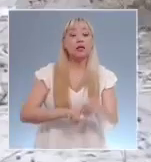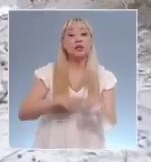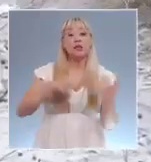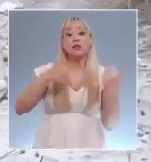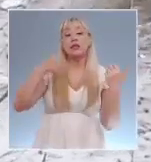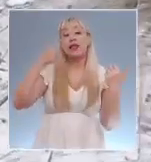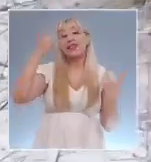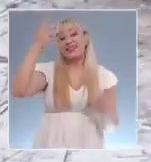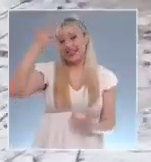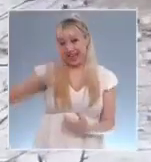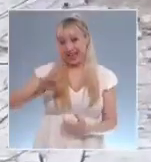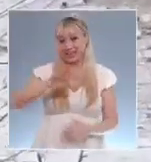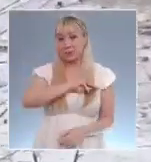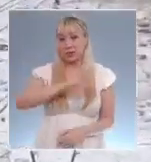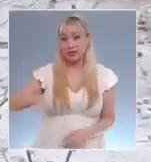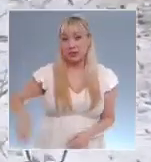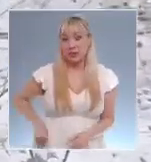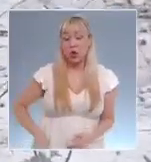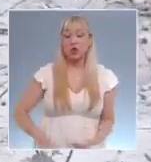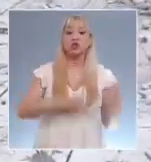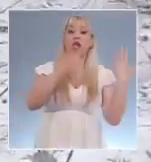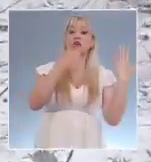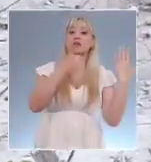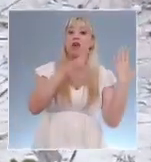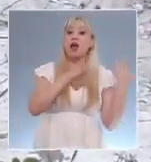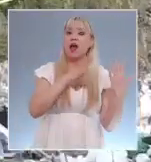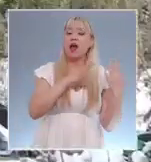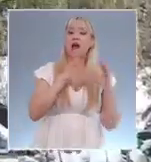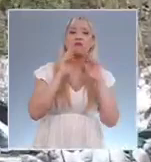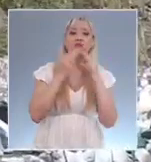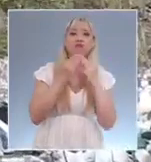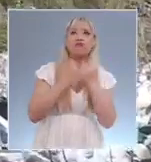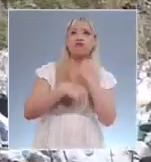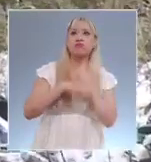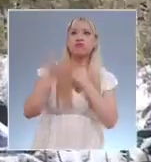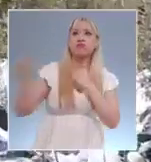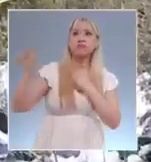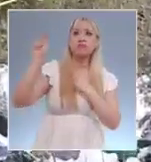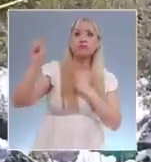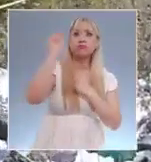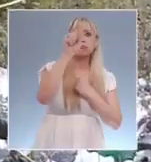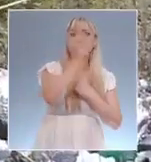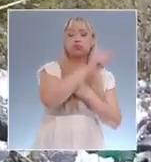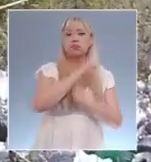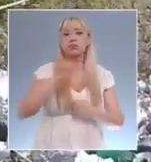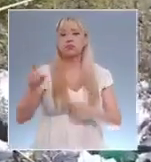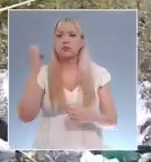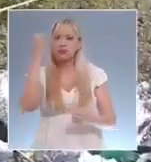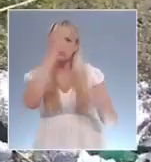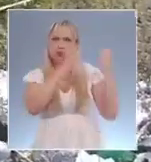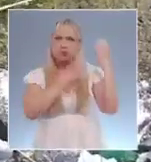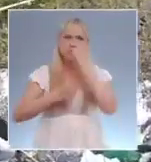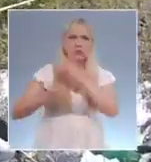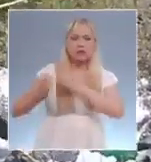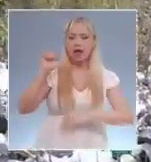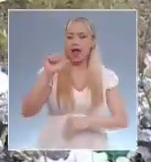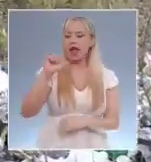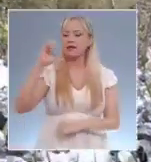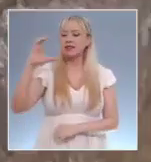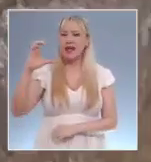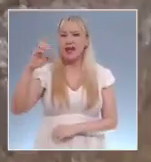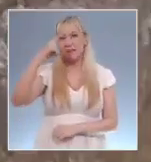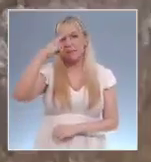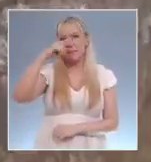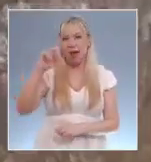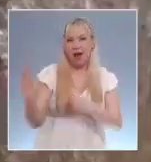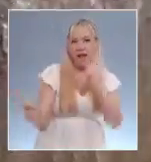realizado por AC Consultores. Revela que en 102 de los 2.471 municipios de México, que representan el